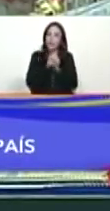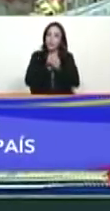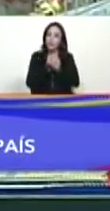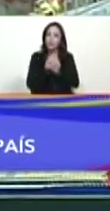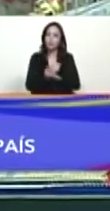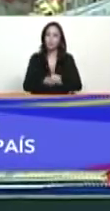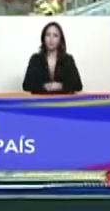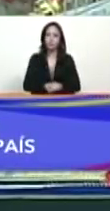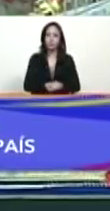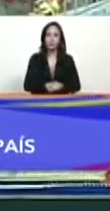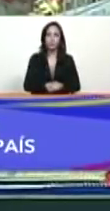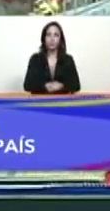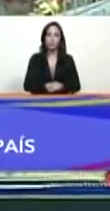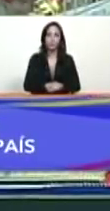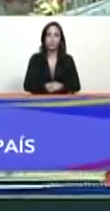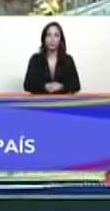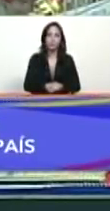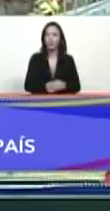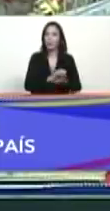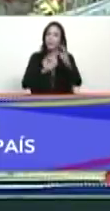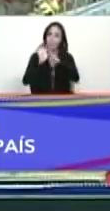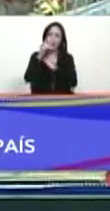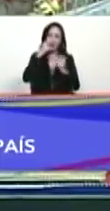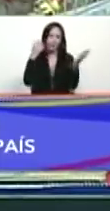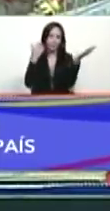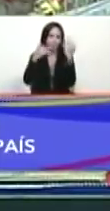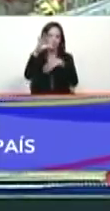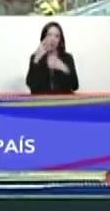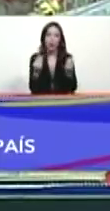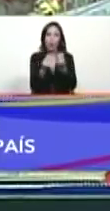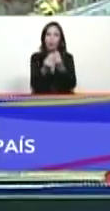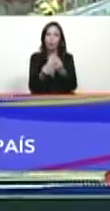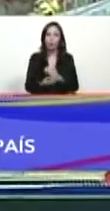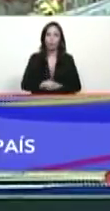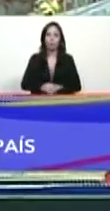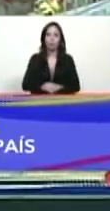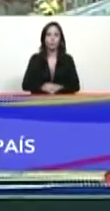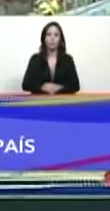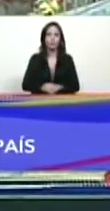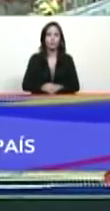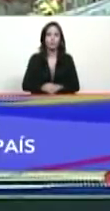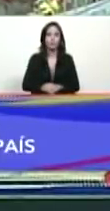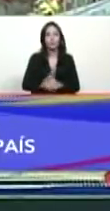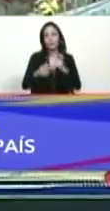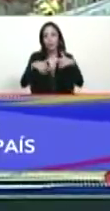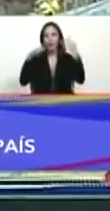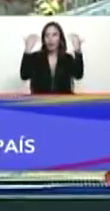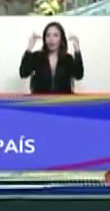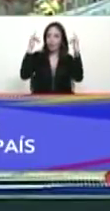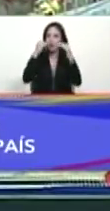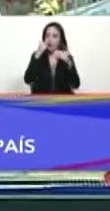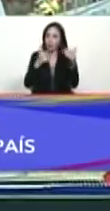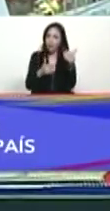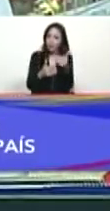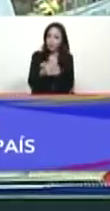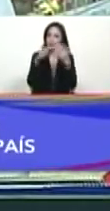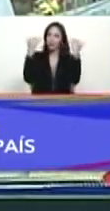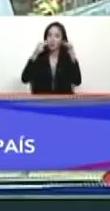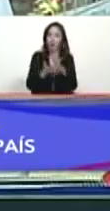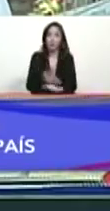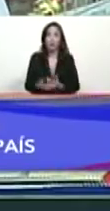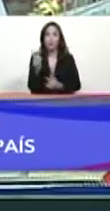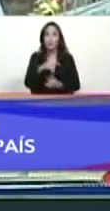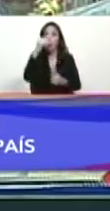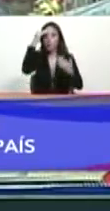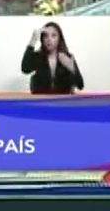La patria y la matria. Patria y matria van juntos. En estas celebraciones del fin de año quiero